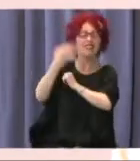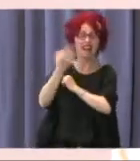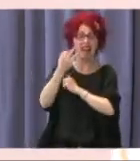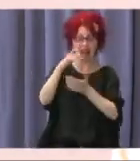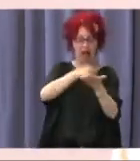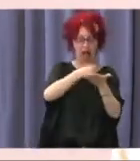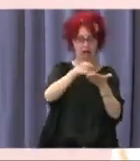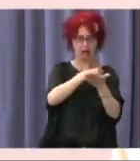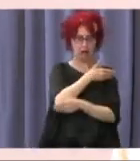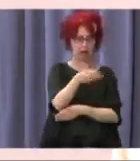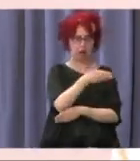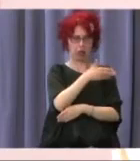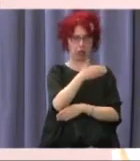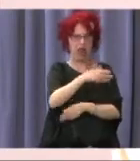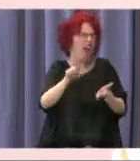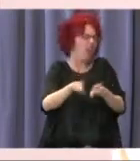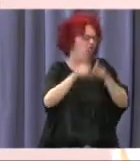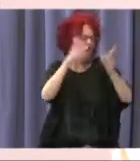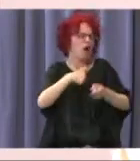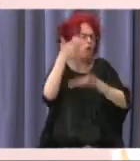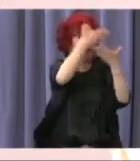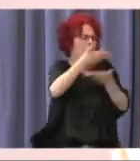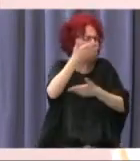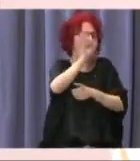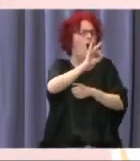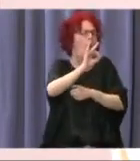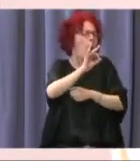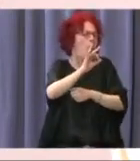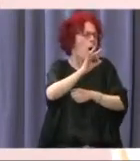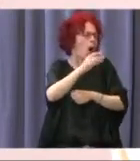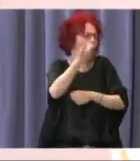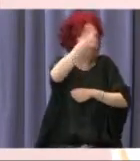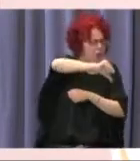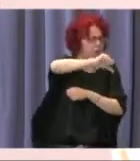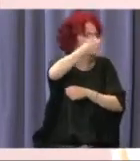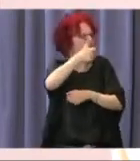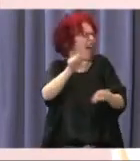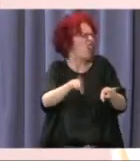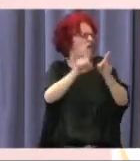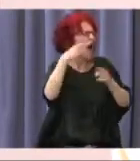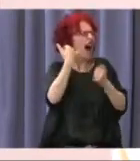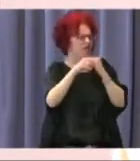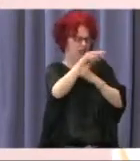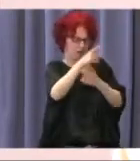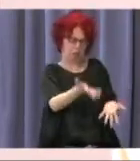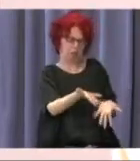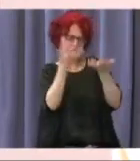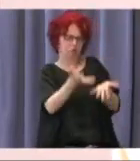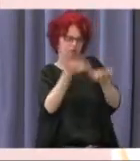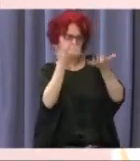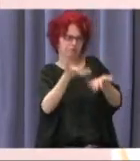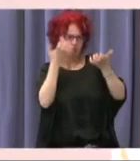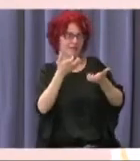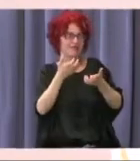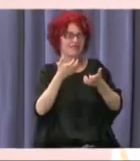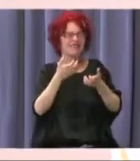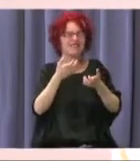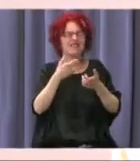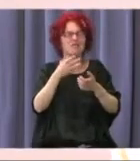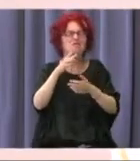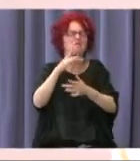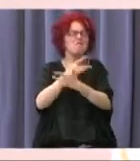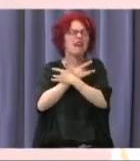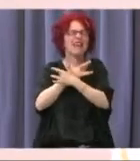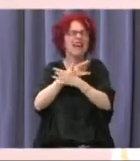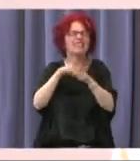¿vale? Matemática, lengua, pero tú suspendes la religión, la música, no sé qué. Las Marías, los secundarios.